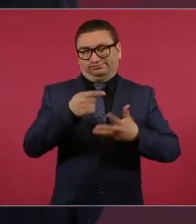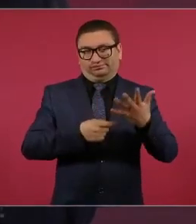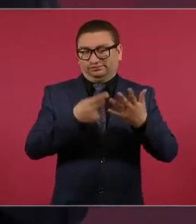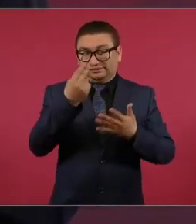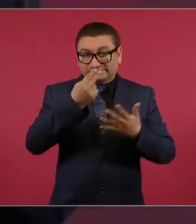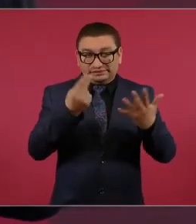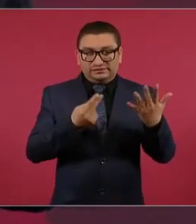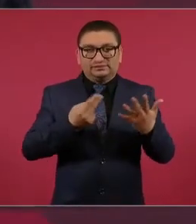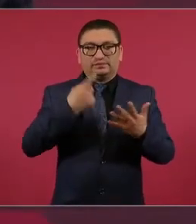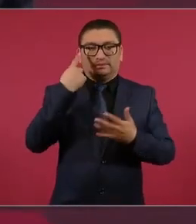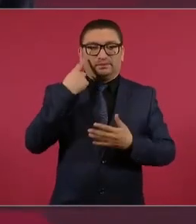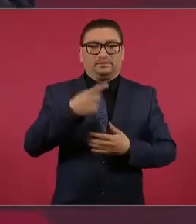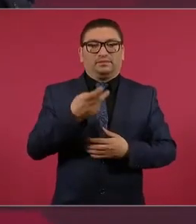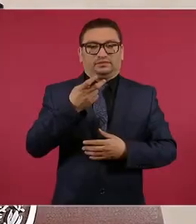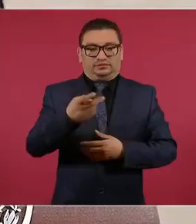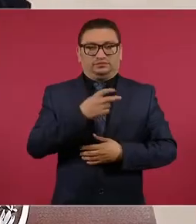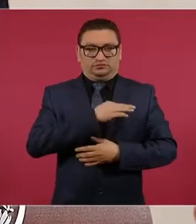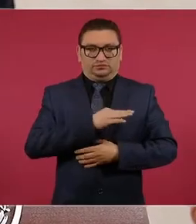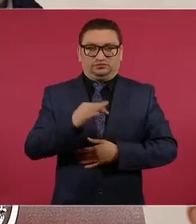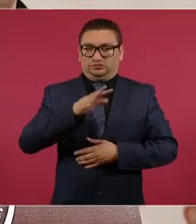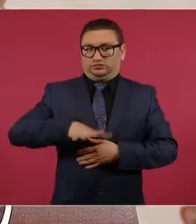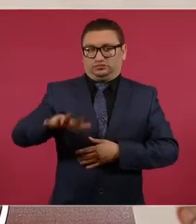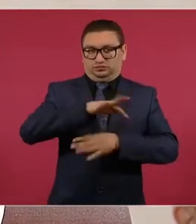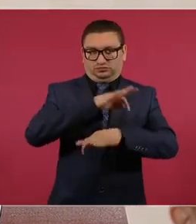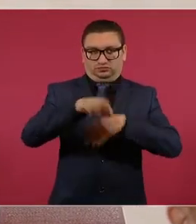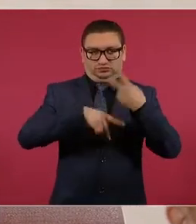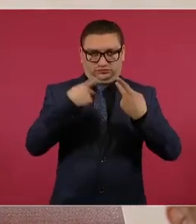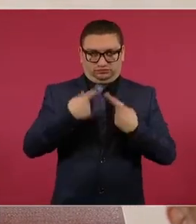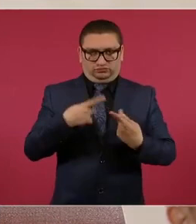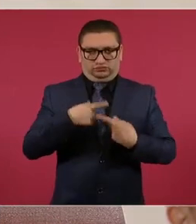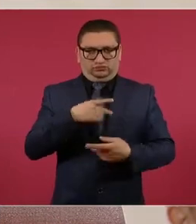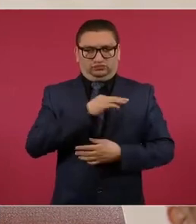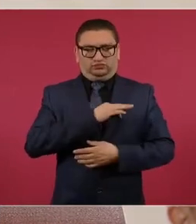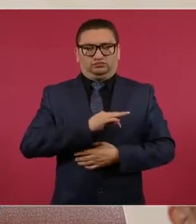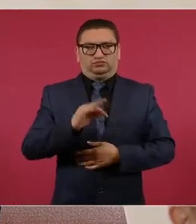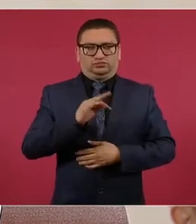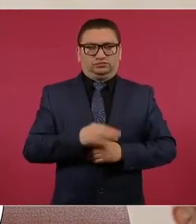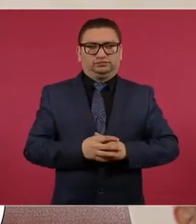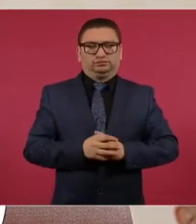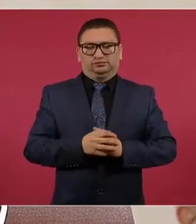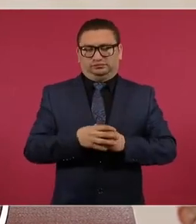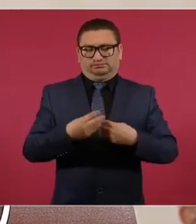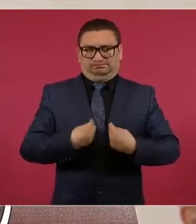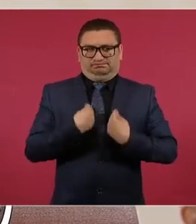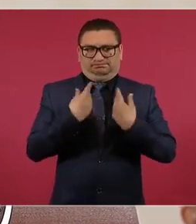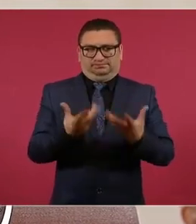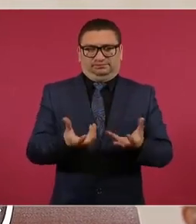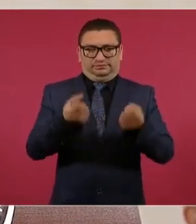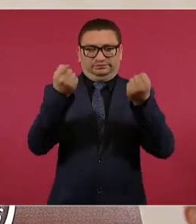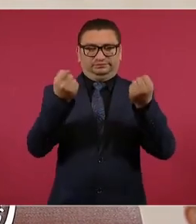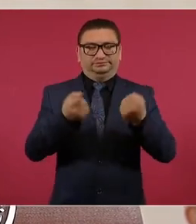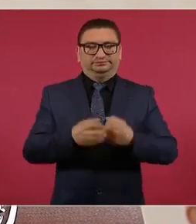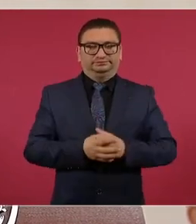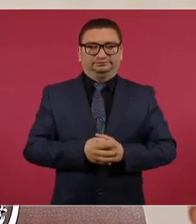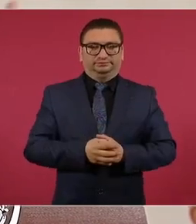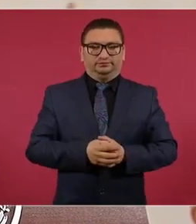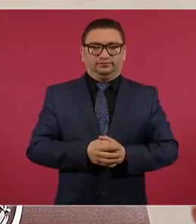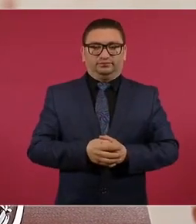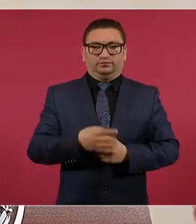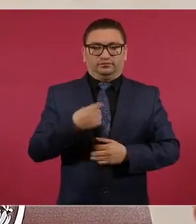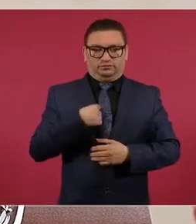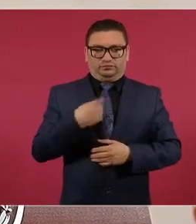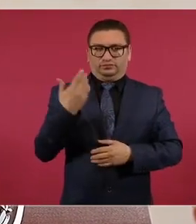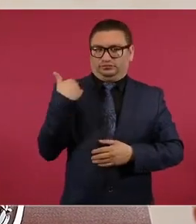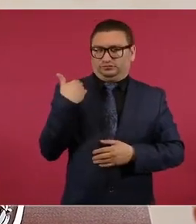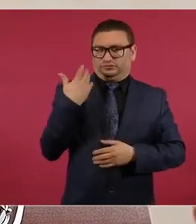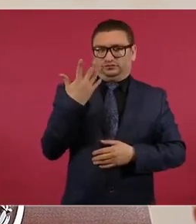colocar St y que las personas puedan eh vivir Yo acabo de